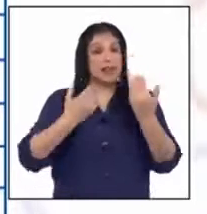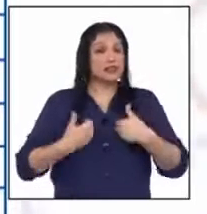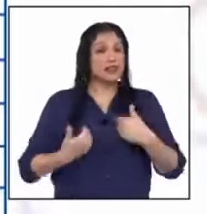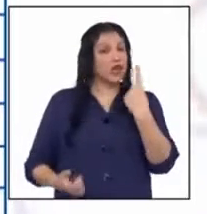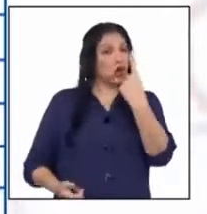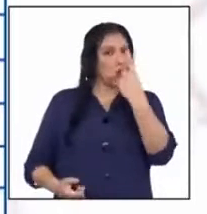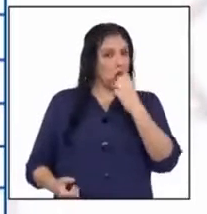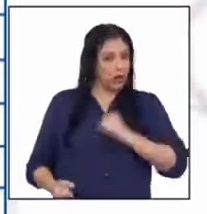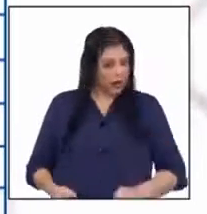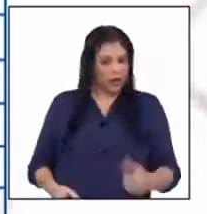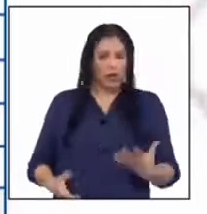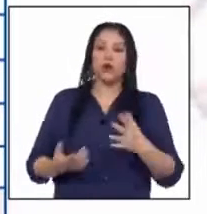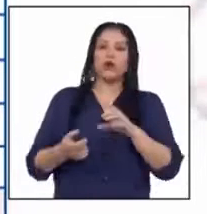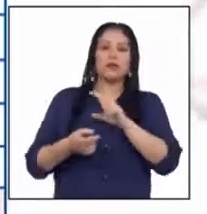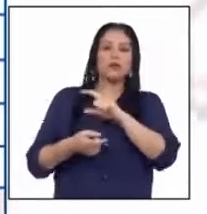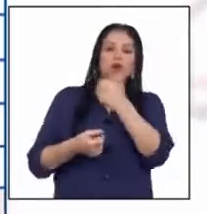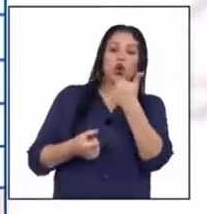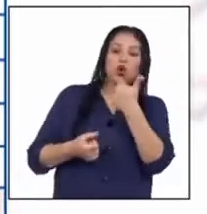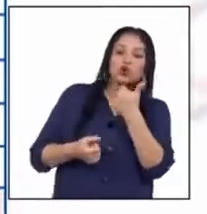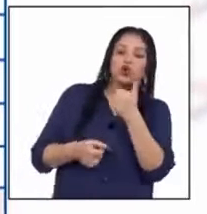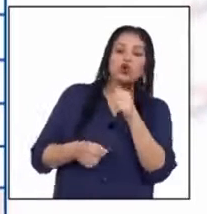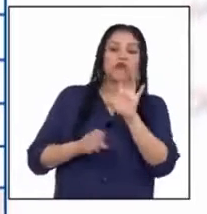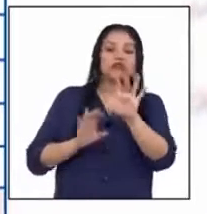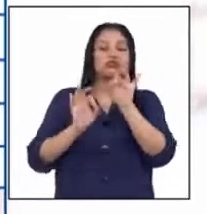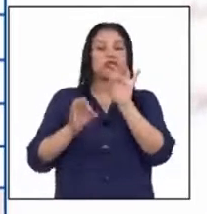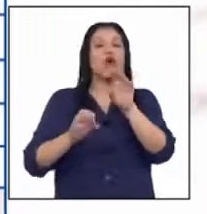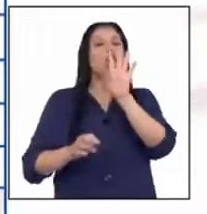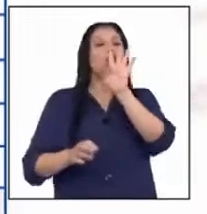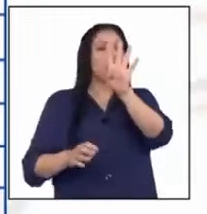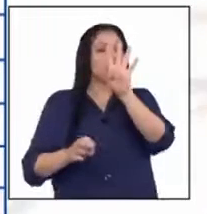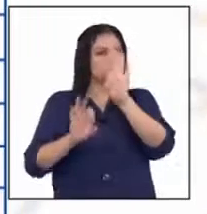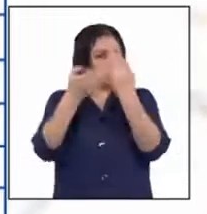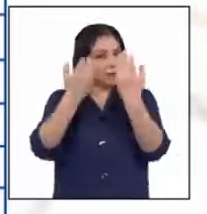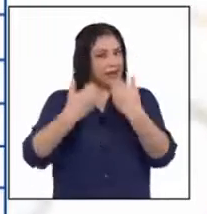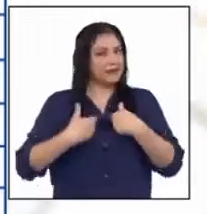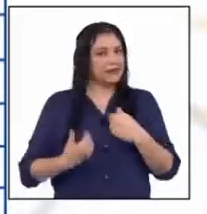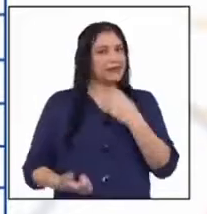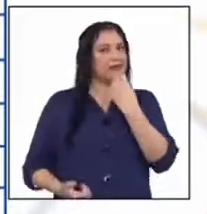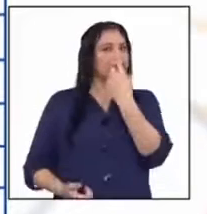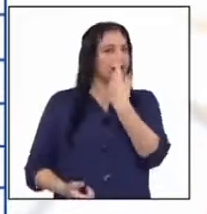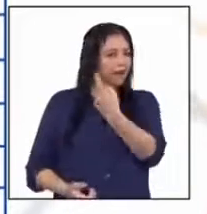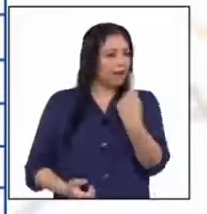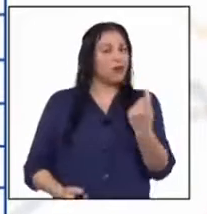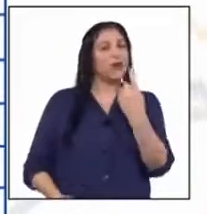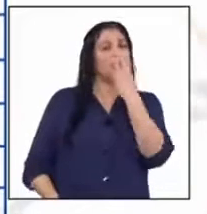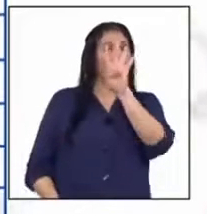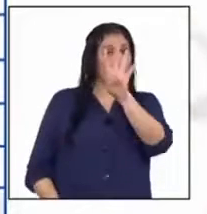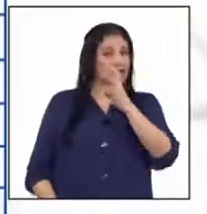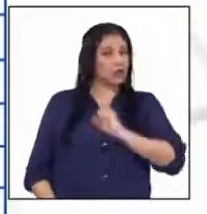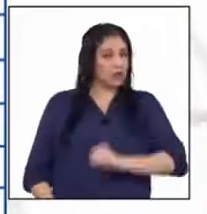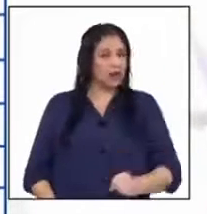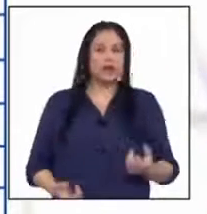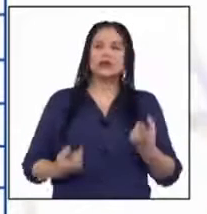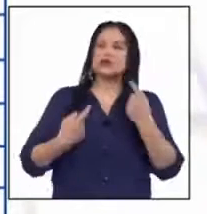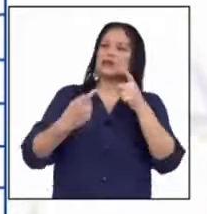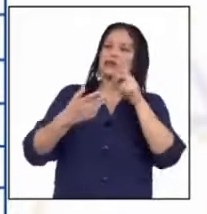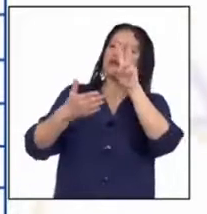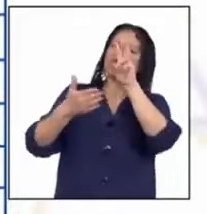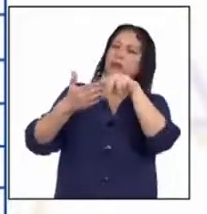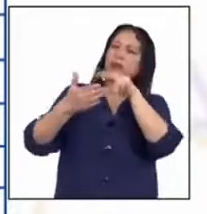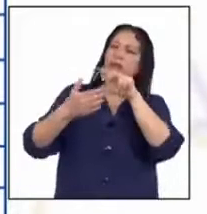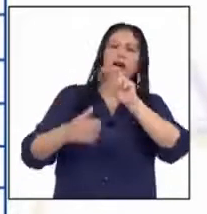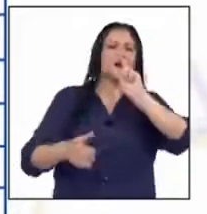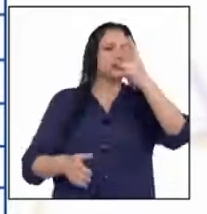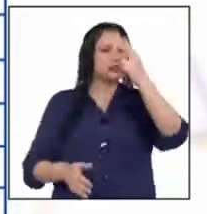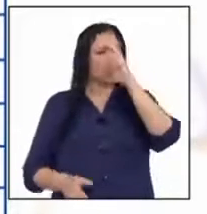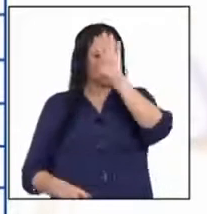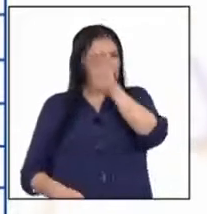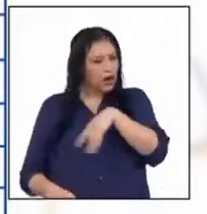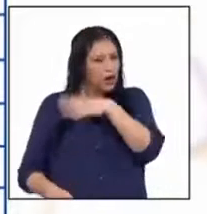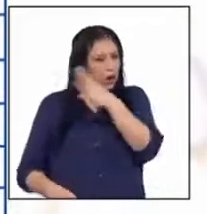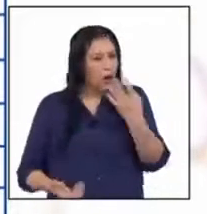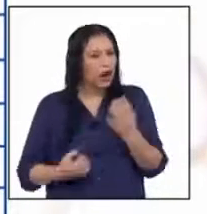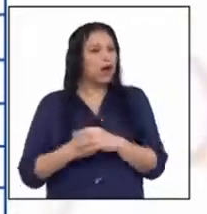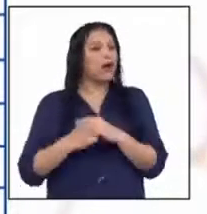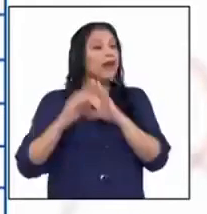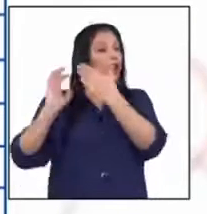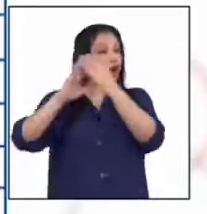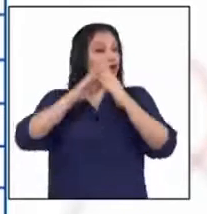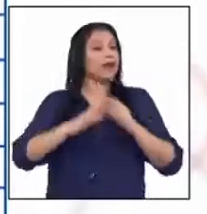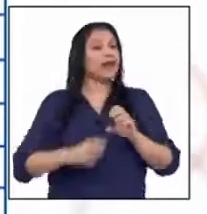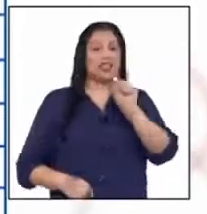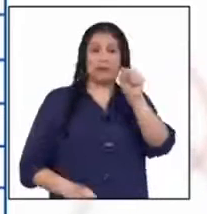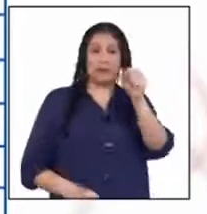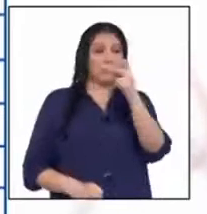lado 4 familias tienen 4 hijos. Y si revisamos la segunda tabla correspondiente a la comunidad Shipibo